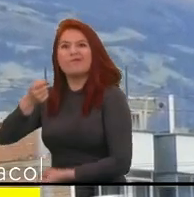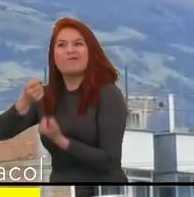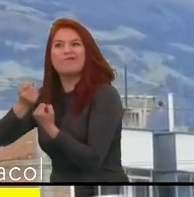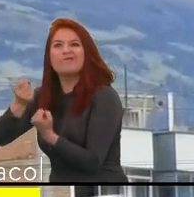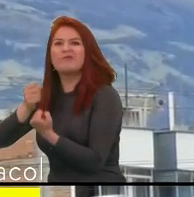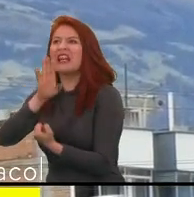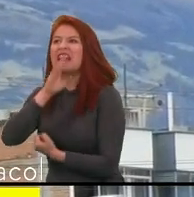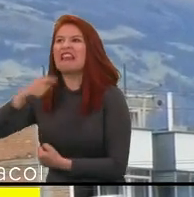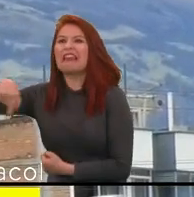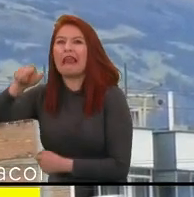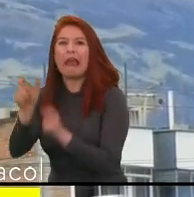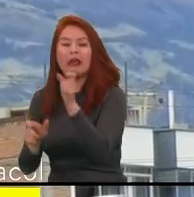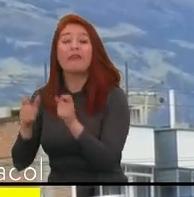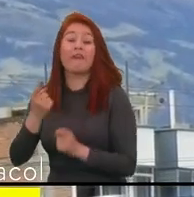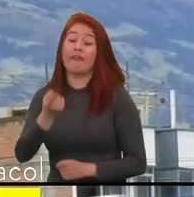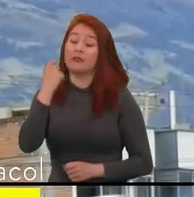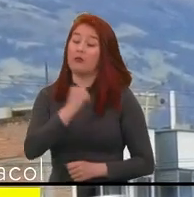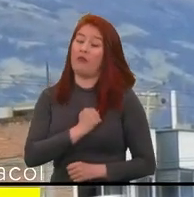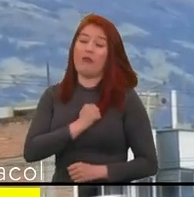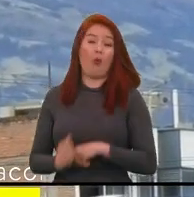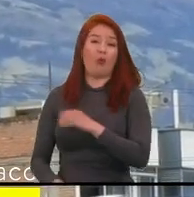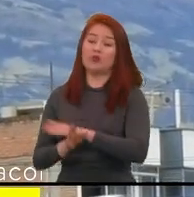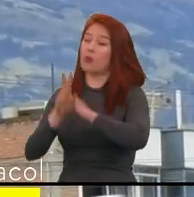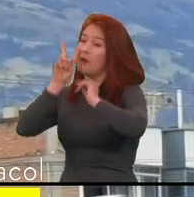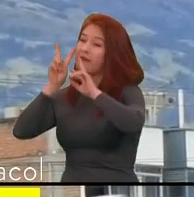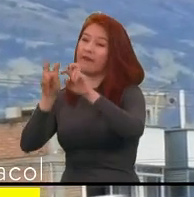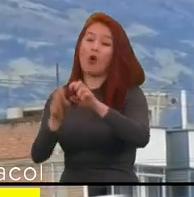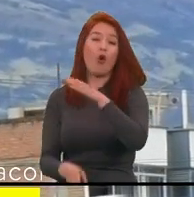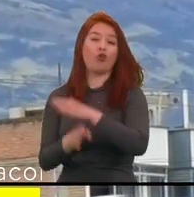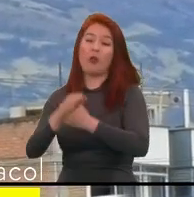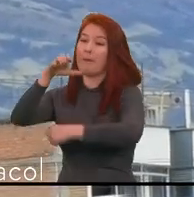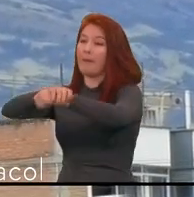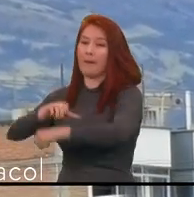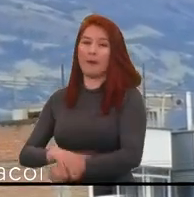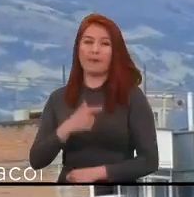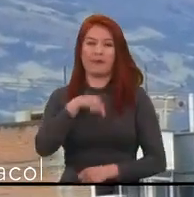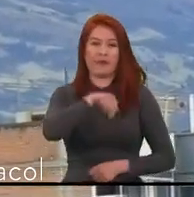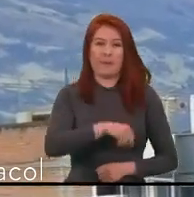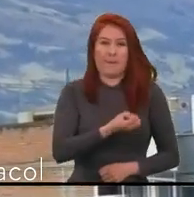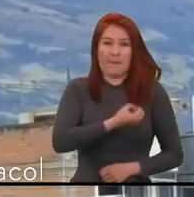que las investigaciones y las capturas continúen. Desde Pasto, David Sánchez, Noticias Caracol.